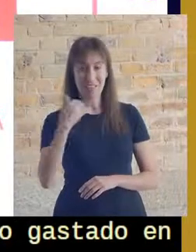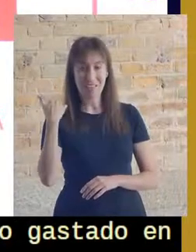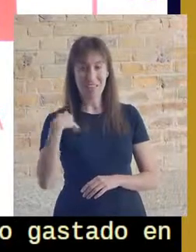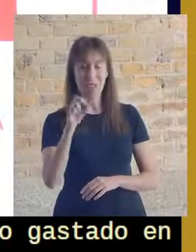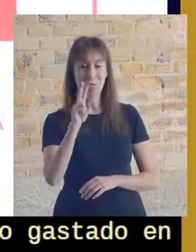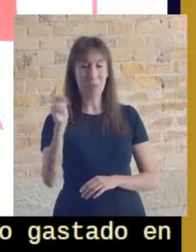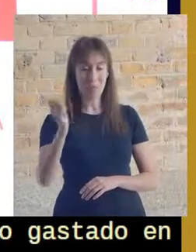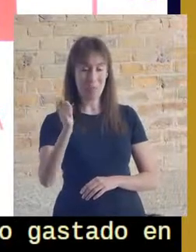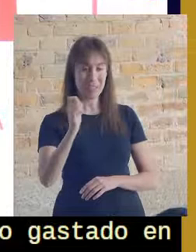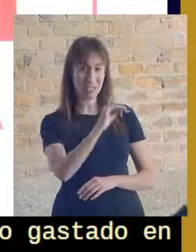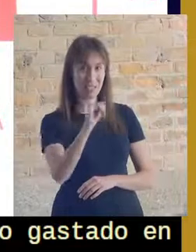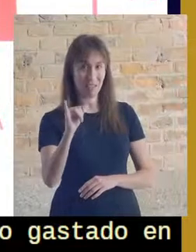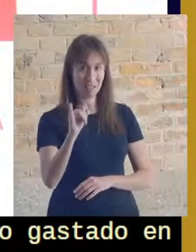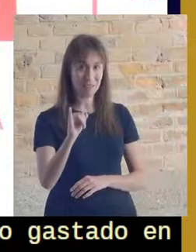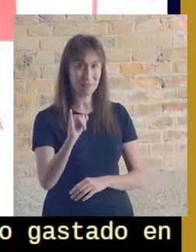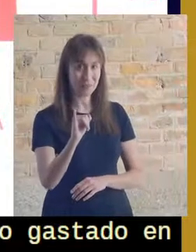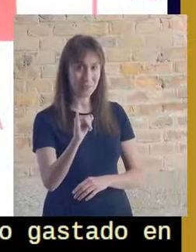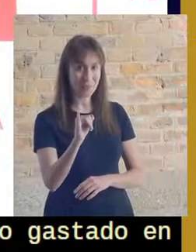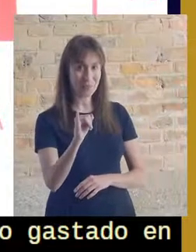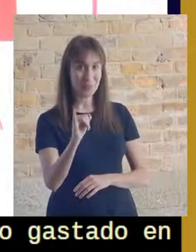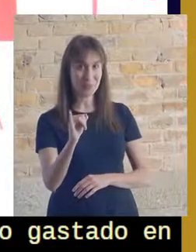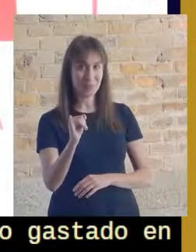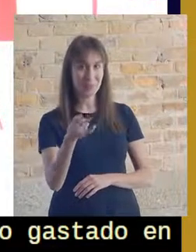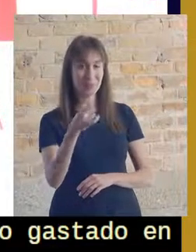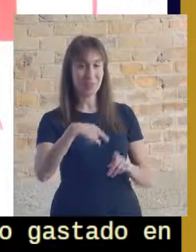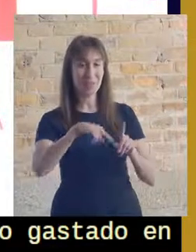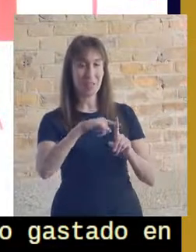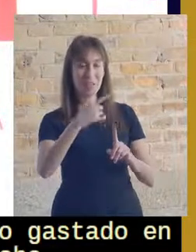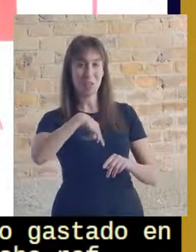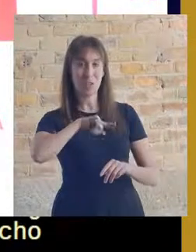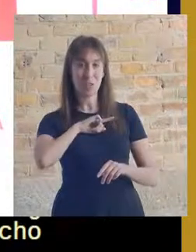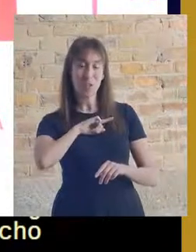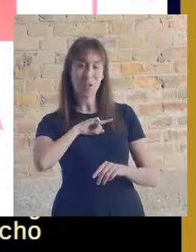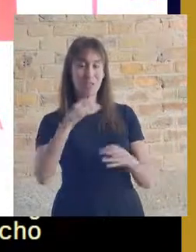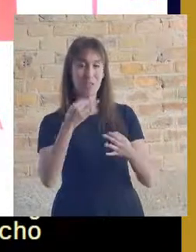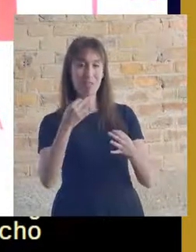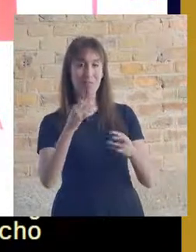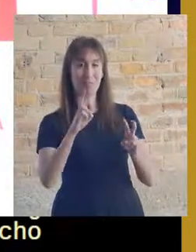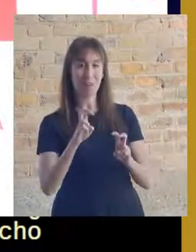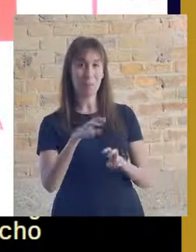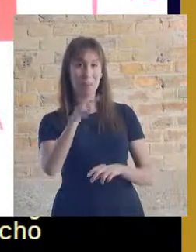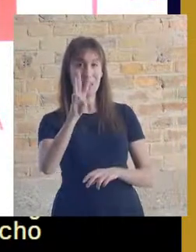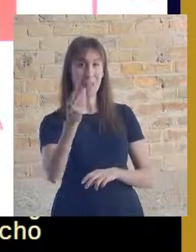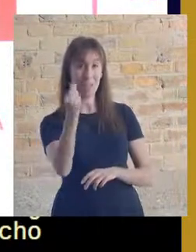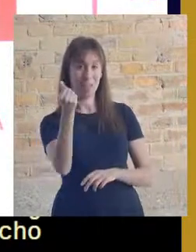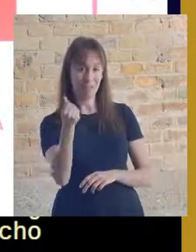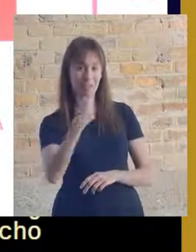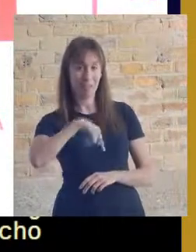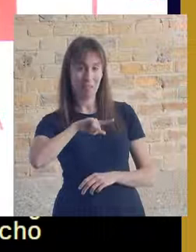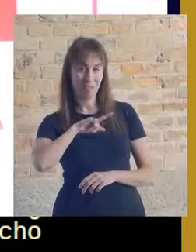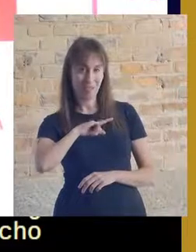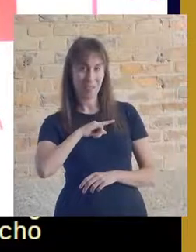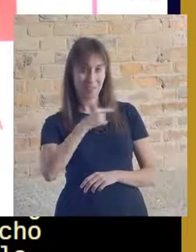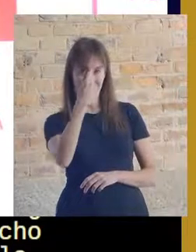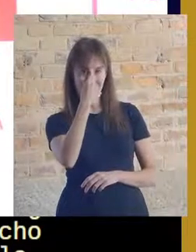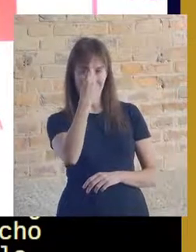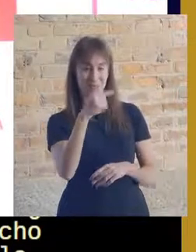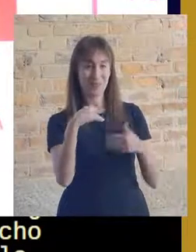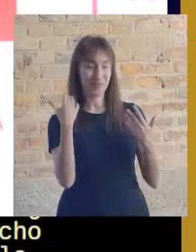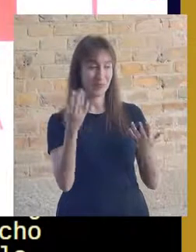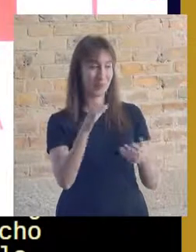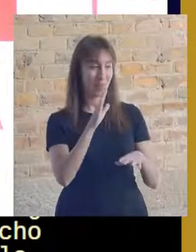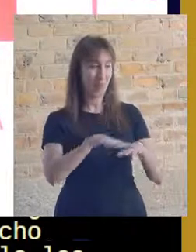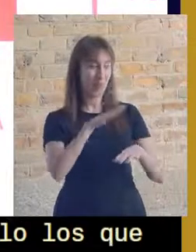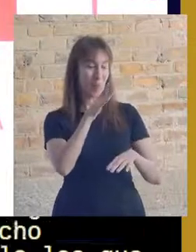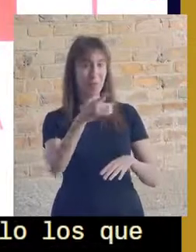meses y y en la cual hemos hecho referencia a lo largo de estos tres días y para ello